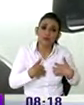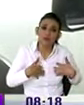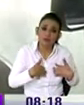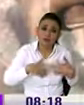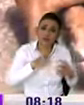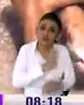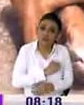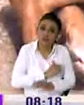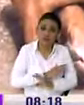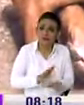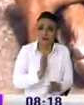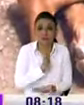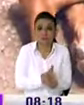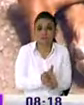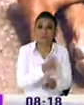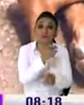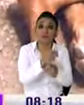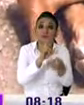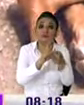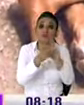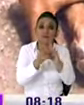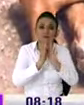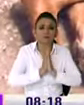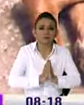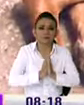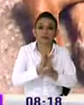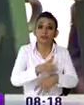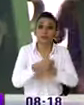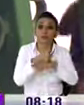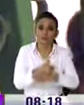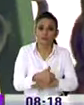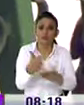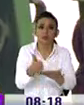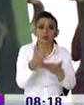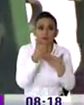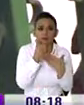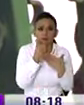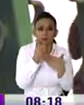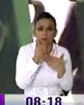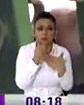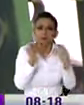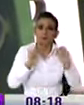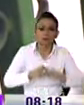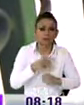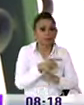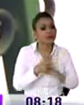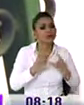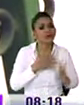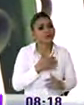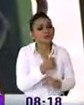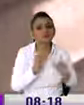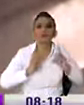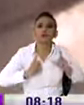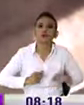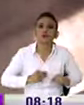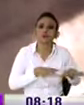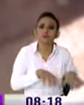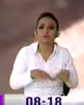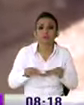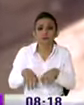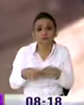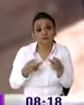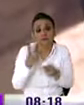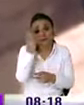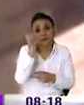así? Por ello es que los vecinos hacen un llamado a las autoridades para que se pueda revisar el estado de salud de los pequeños y tomar las